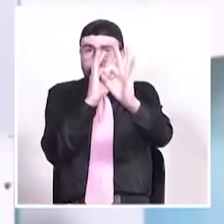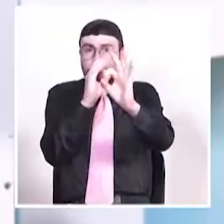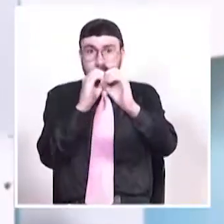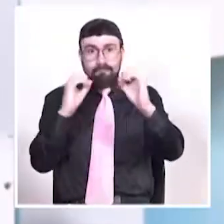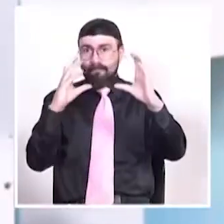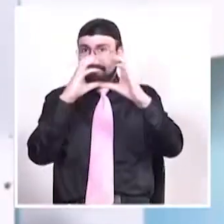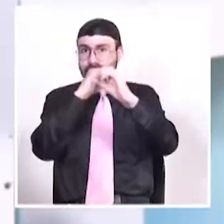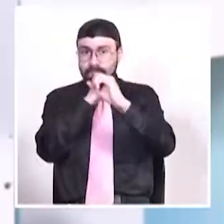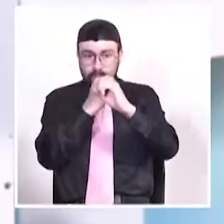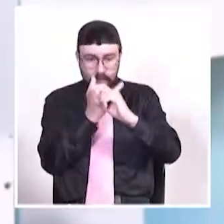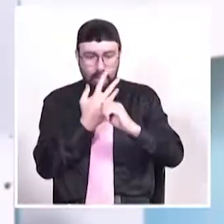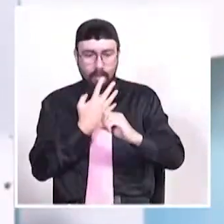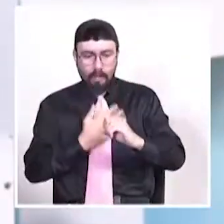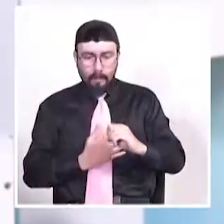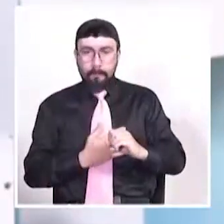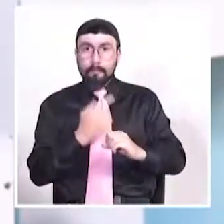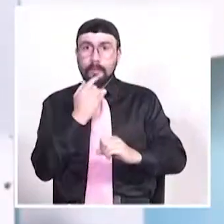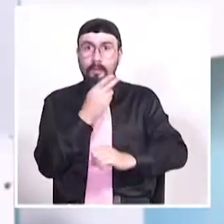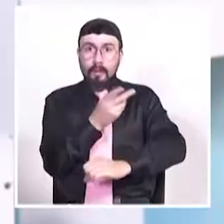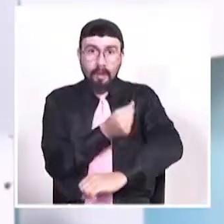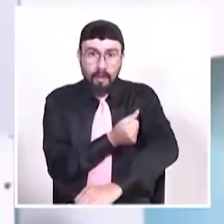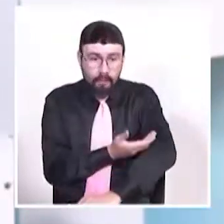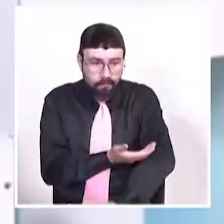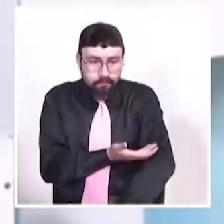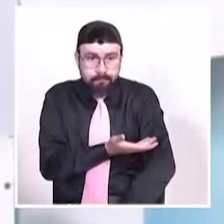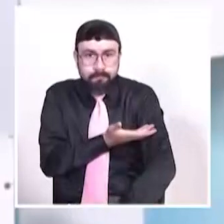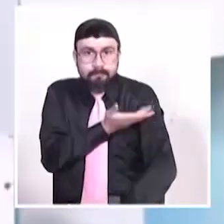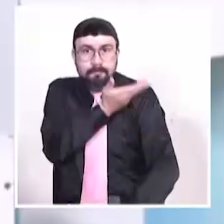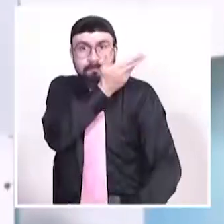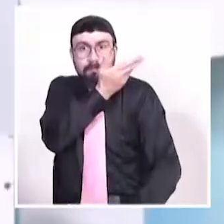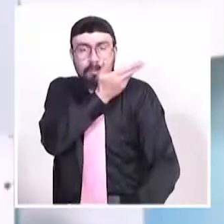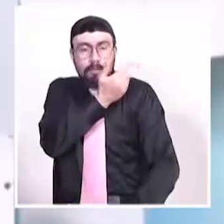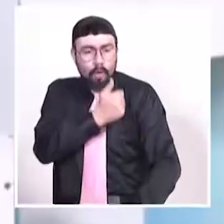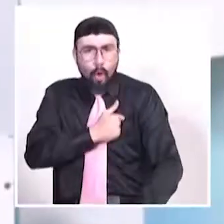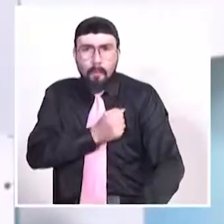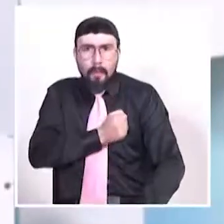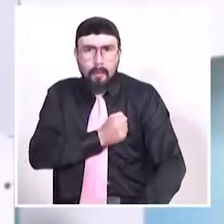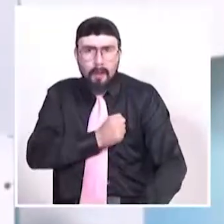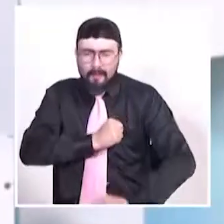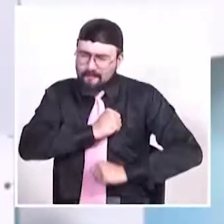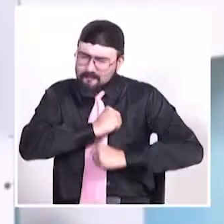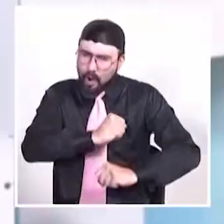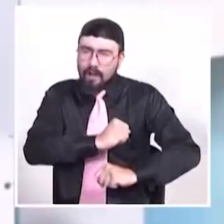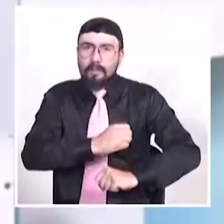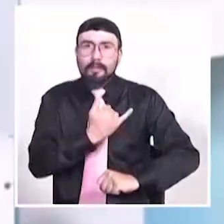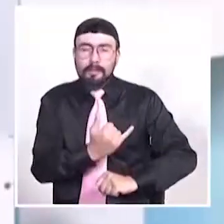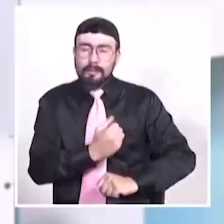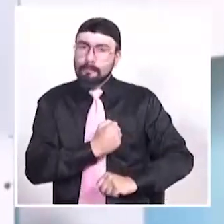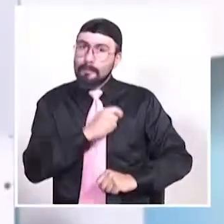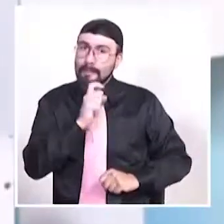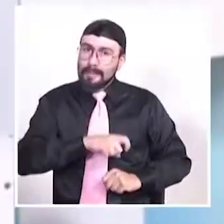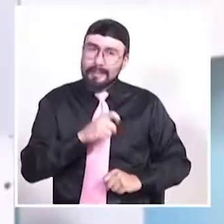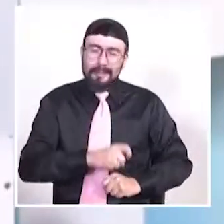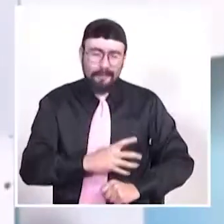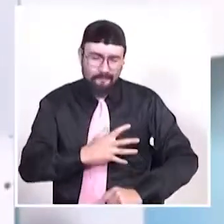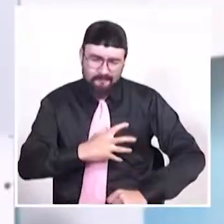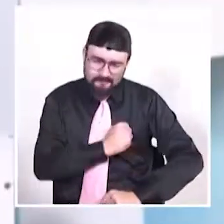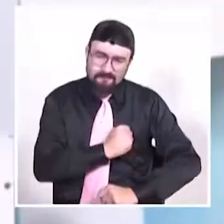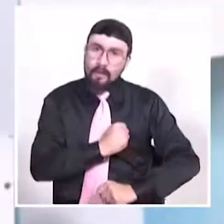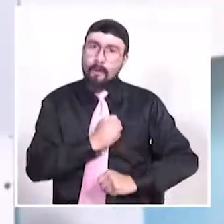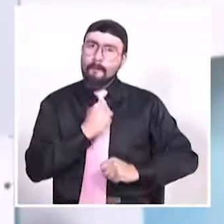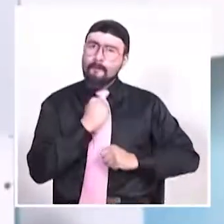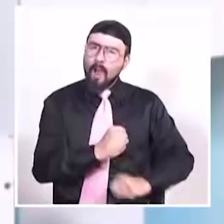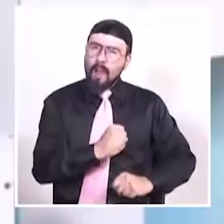arterial. Y si la presión está alta, el corazón tiene que hacer un movimiento de contracción mucho más